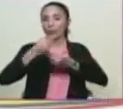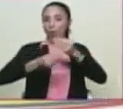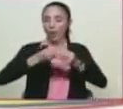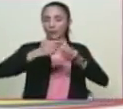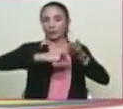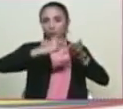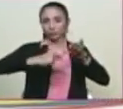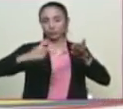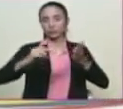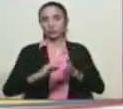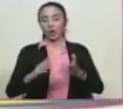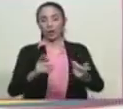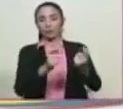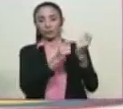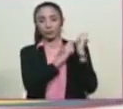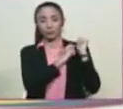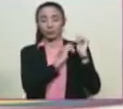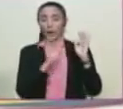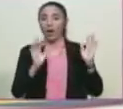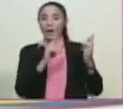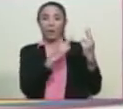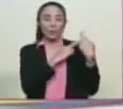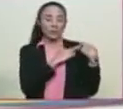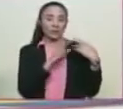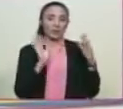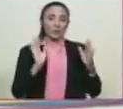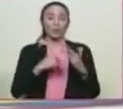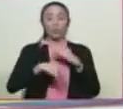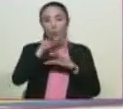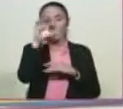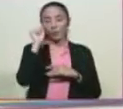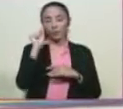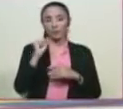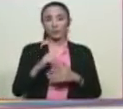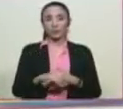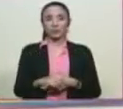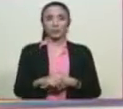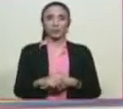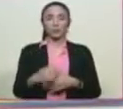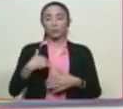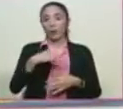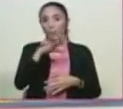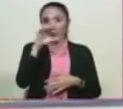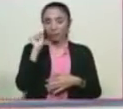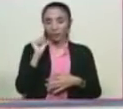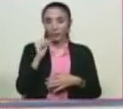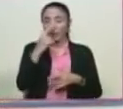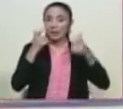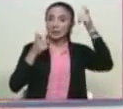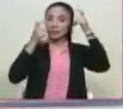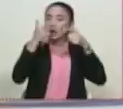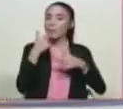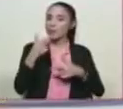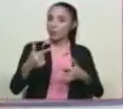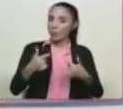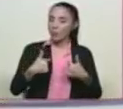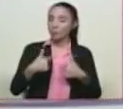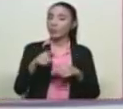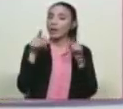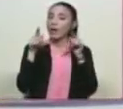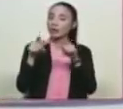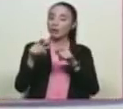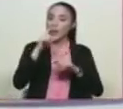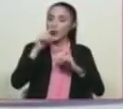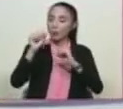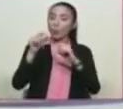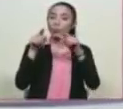Asuma las riendas. Uno tiene que aprender a asumir las riendas, ¿sí? Yo aprendí a asumir las riendas. Comandante Chávez me dijo una vez, bueno, Nicolás, ahora te